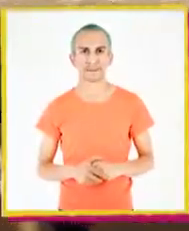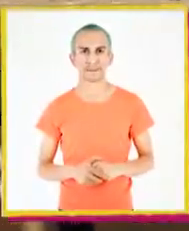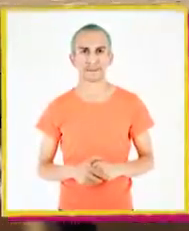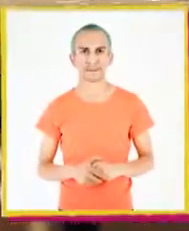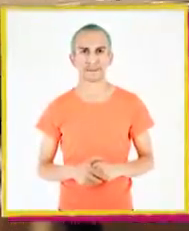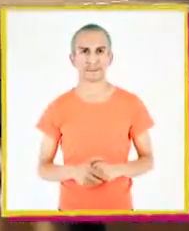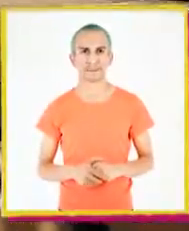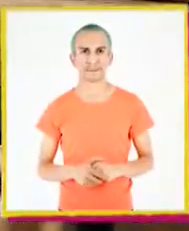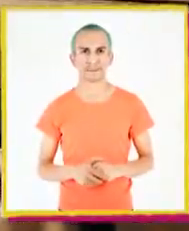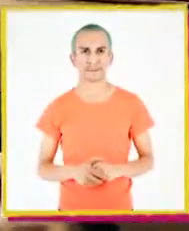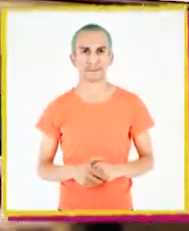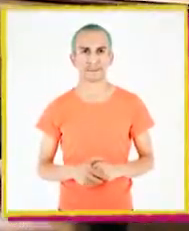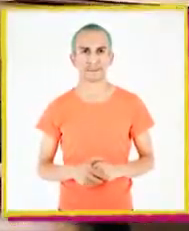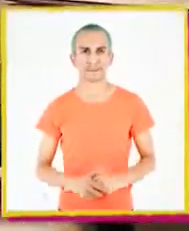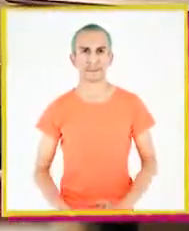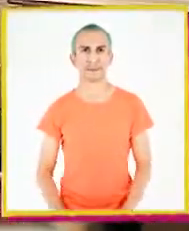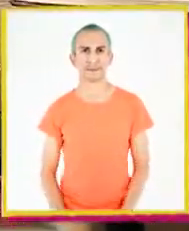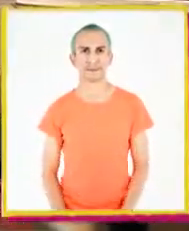Y